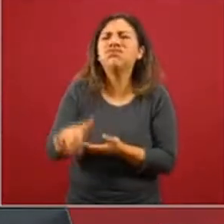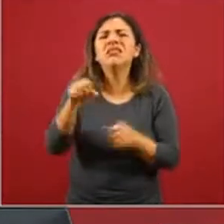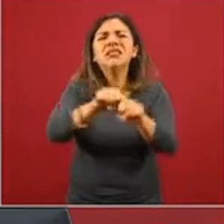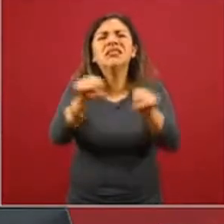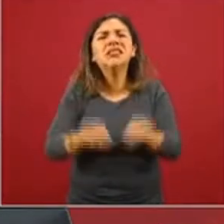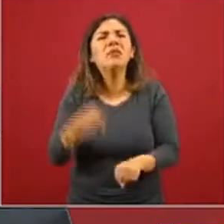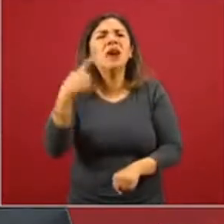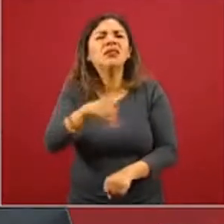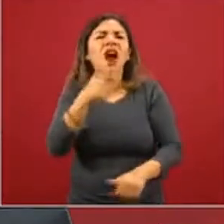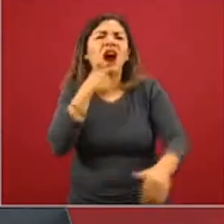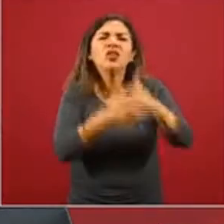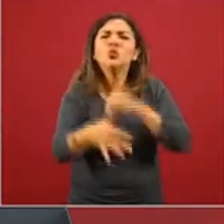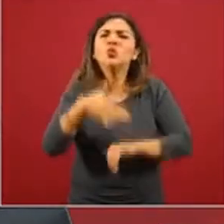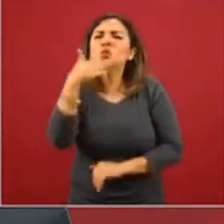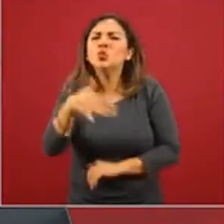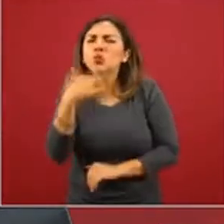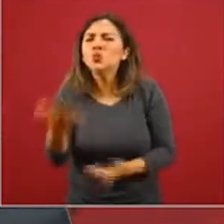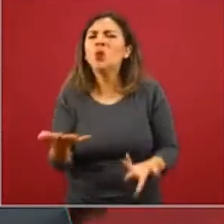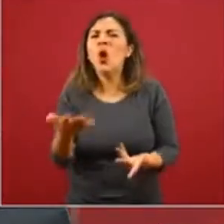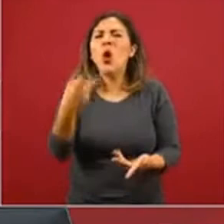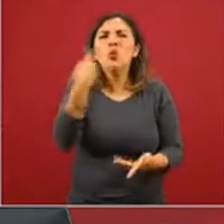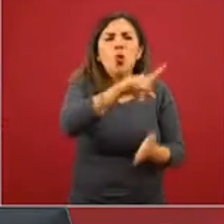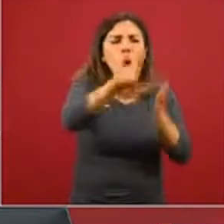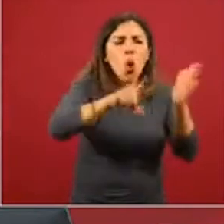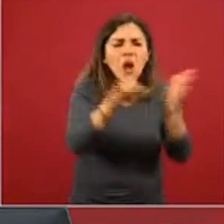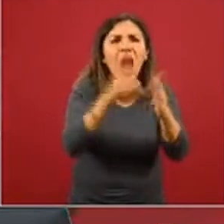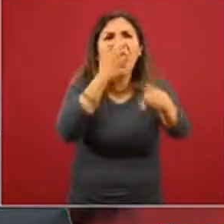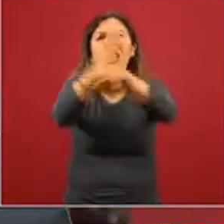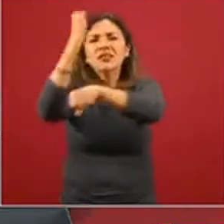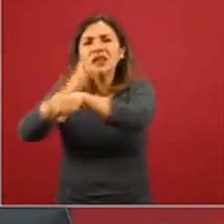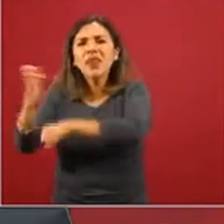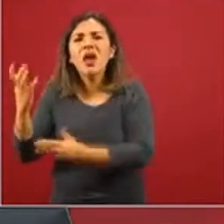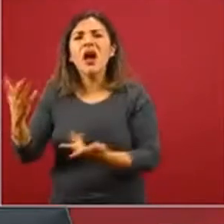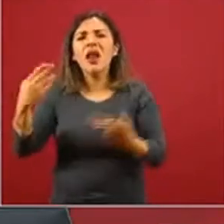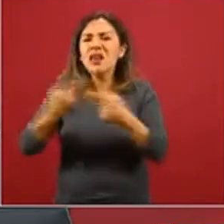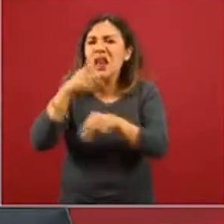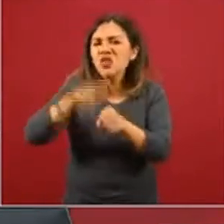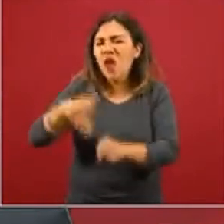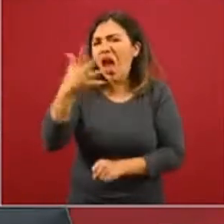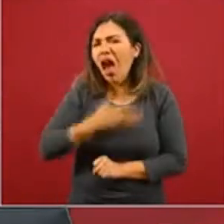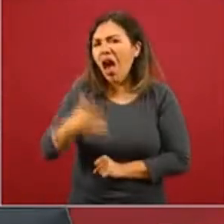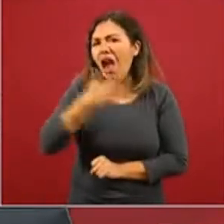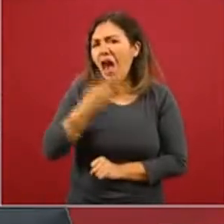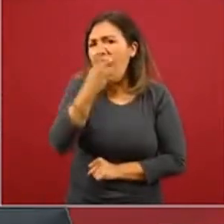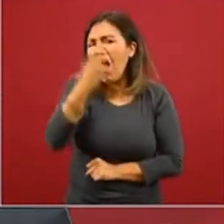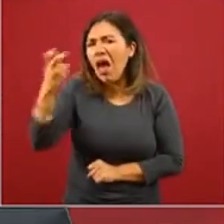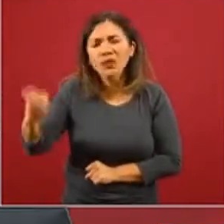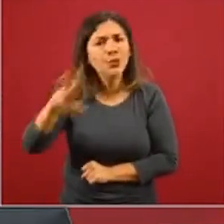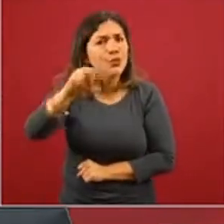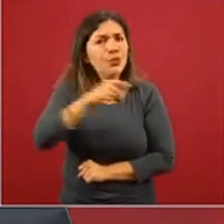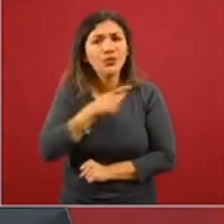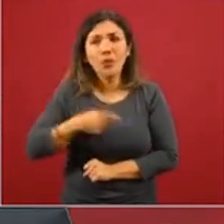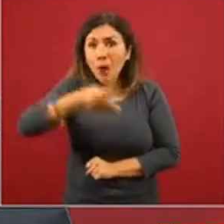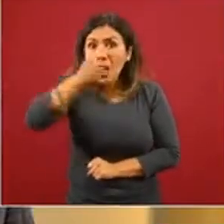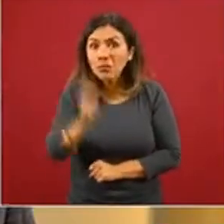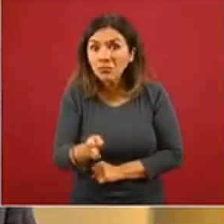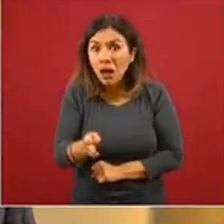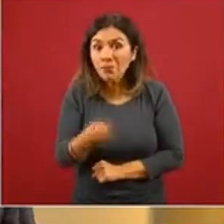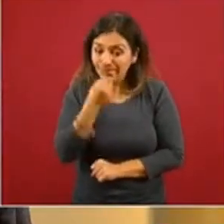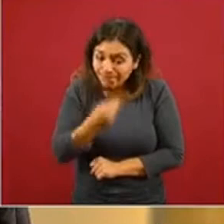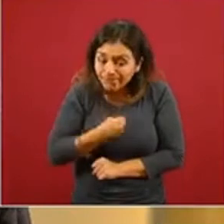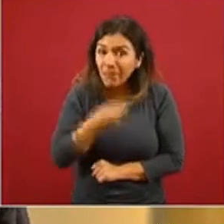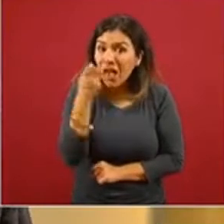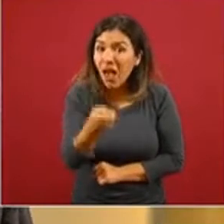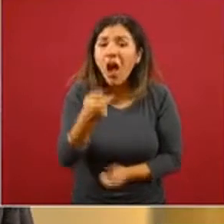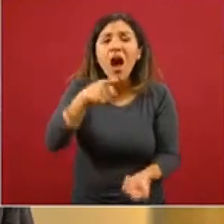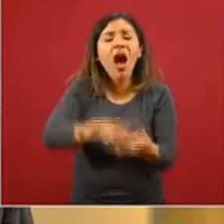corruptos locales, sistemas corruptos estatales, sistemas corruptos nacionales, que son inaceptables y que son parte